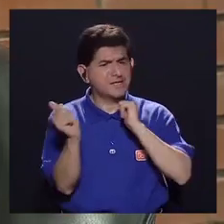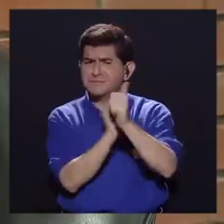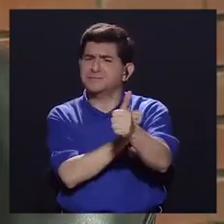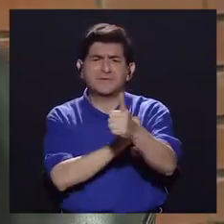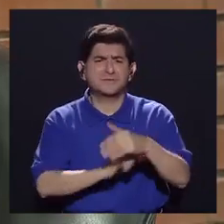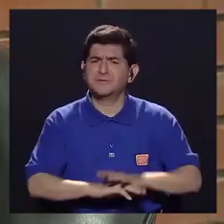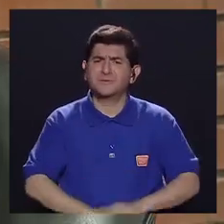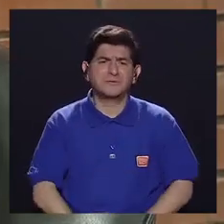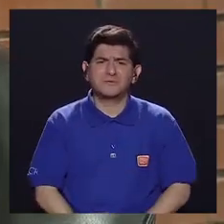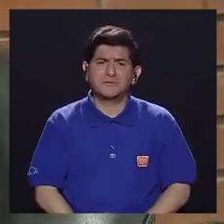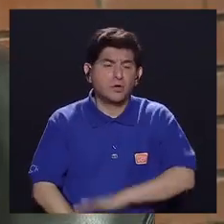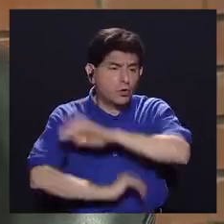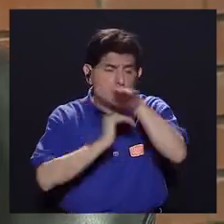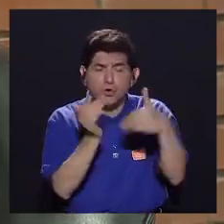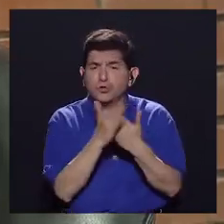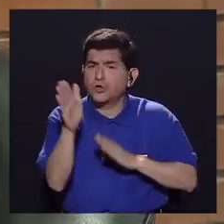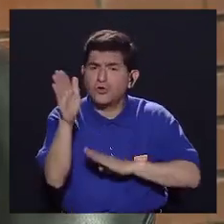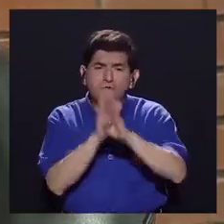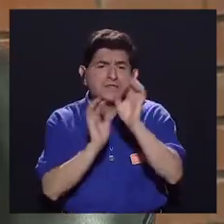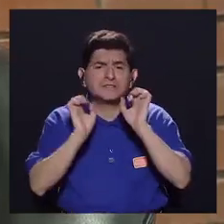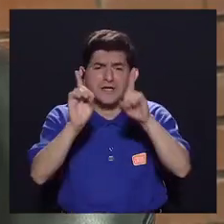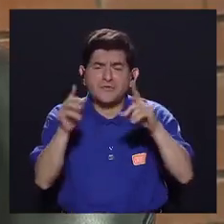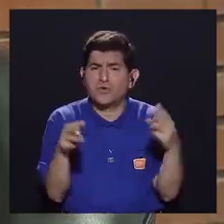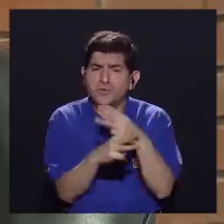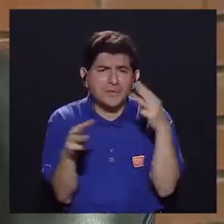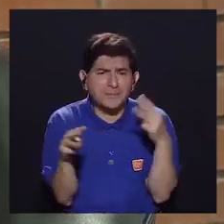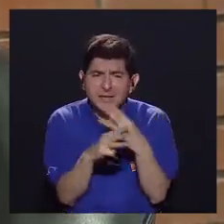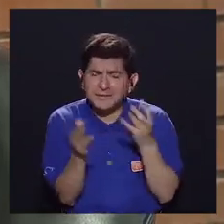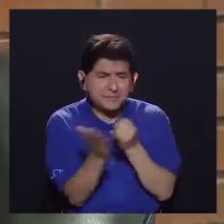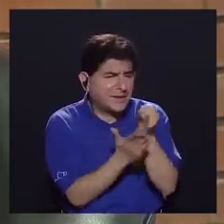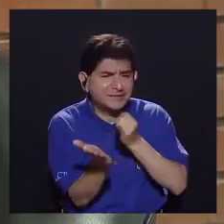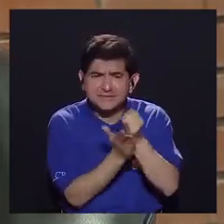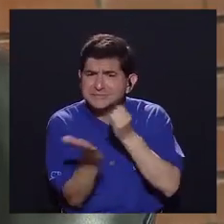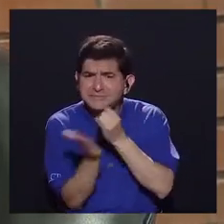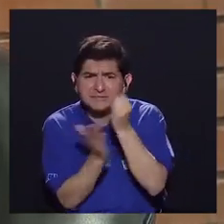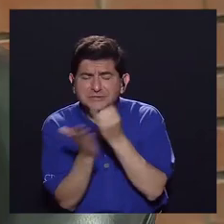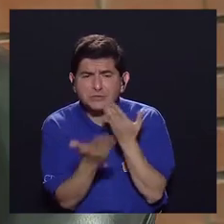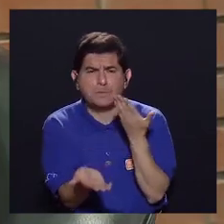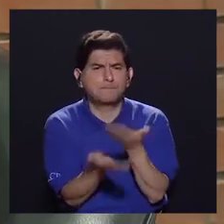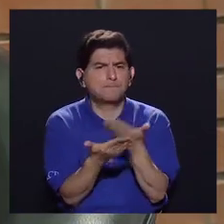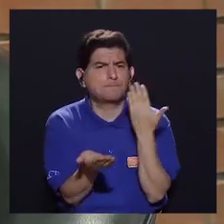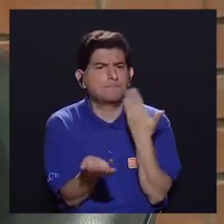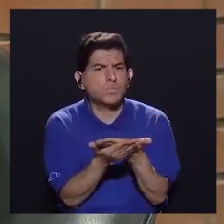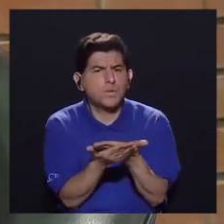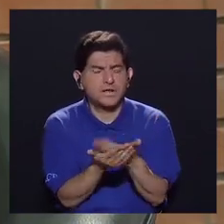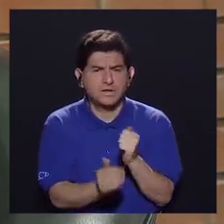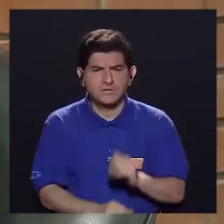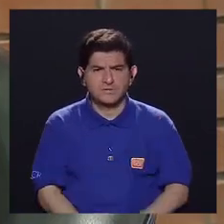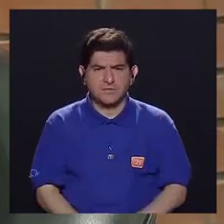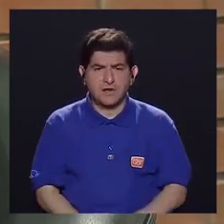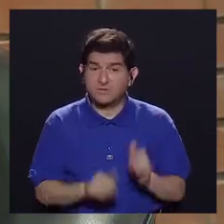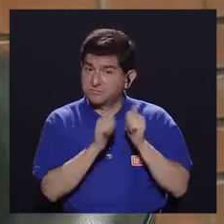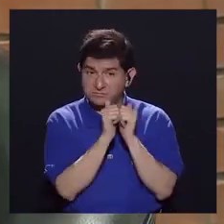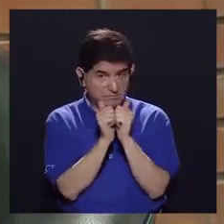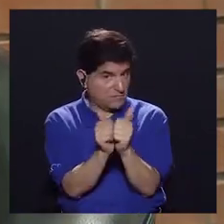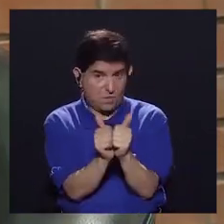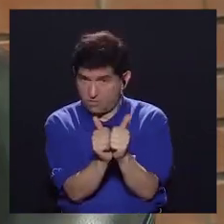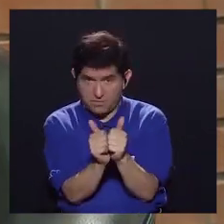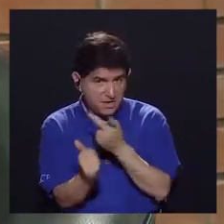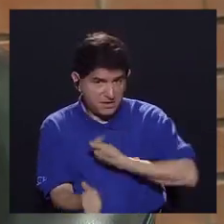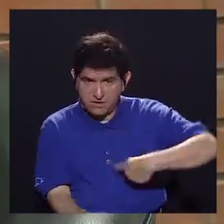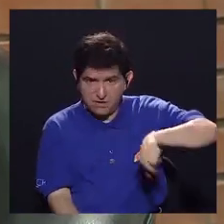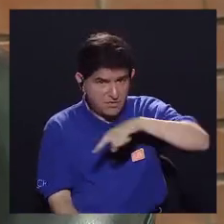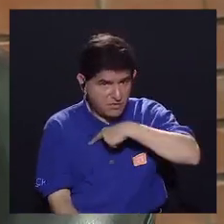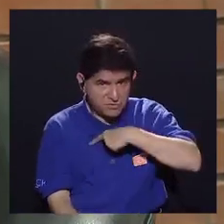sido superadas, es decir, ya todo el desarrollo en educación matemática, en la investigación, demuestra que si no